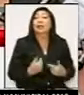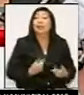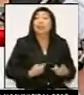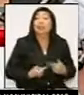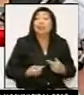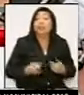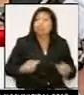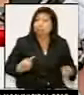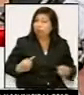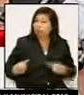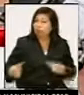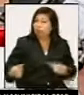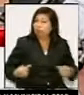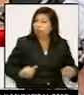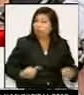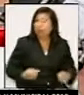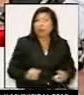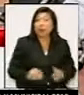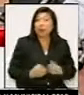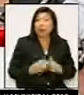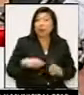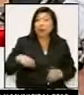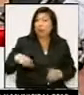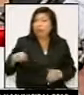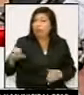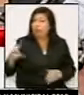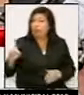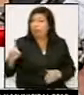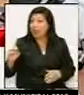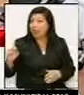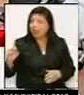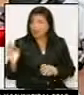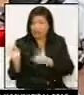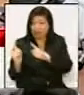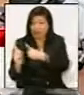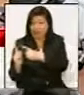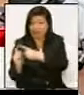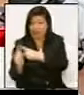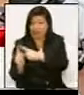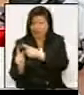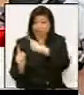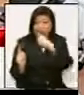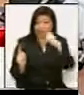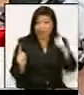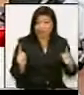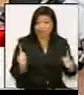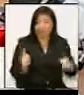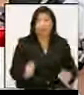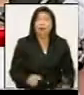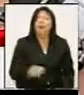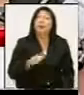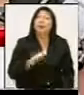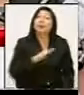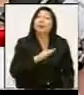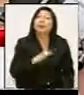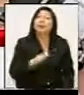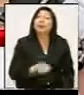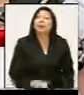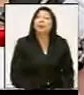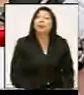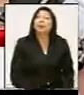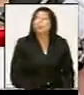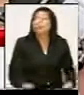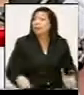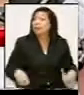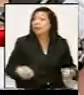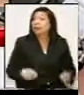trasladar desde el mercado San Pedro. Y el turista tiene que viajar y